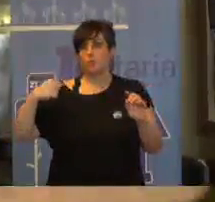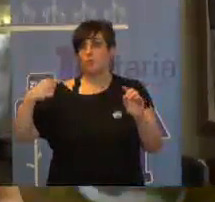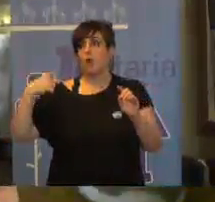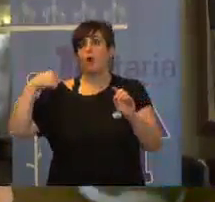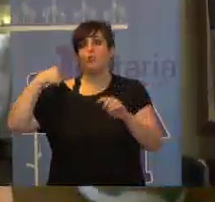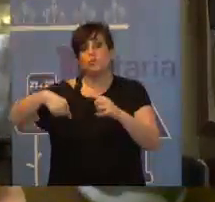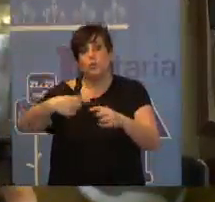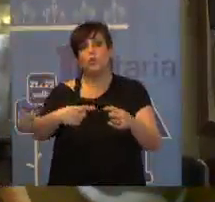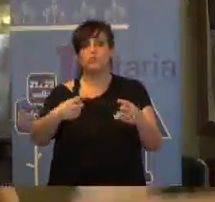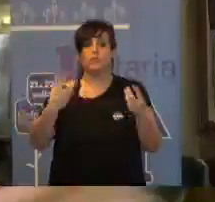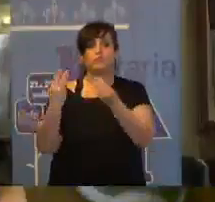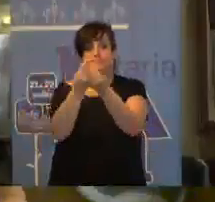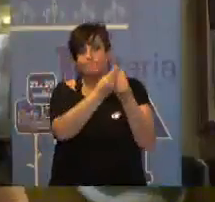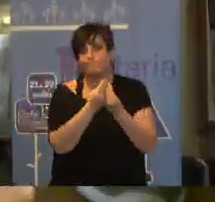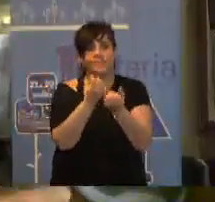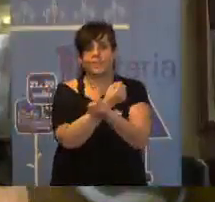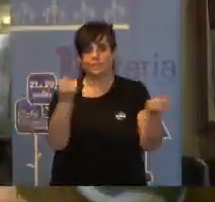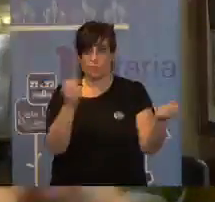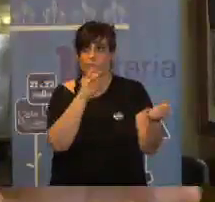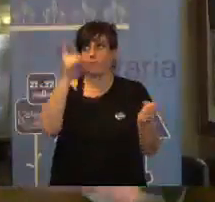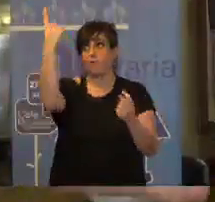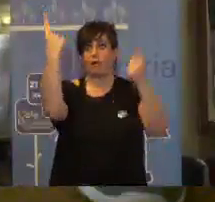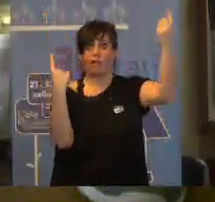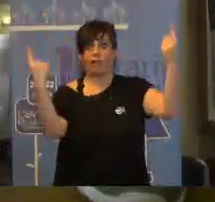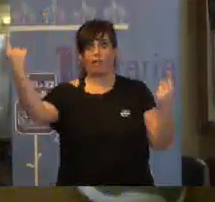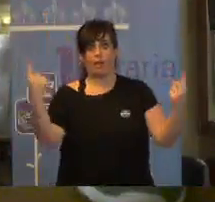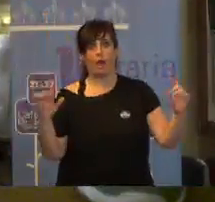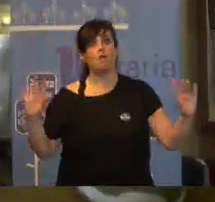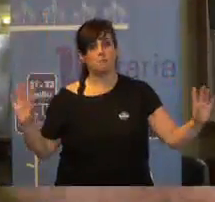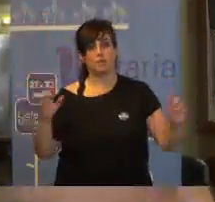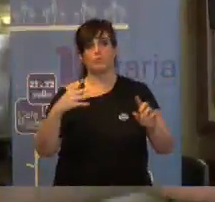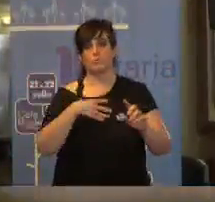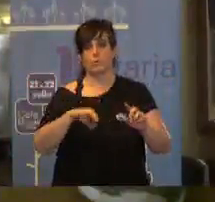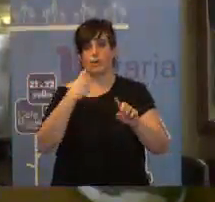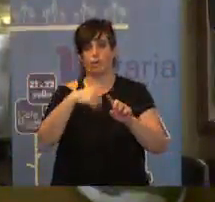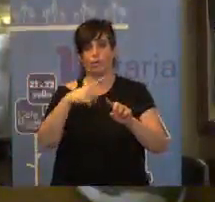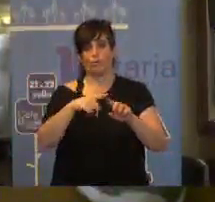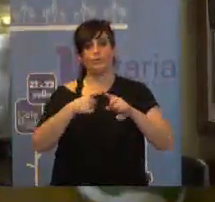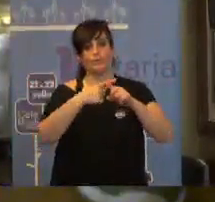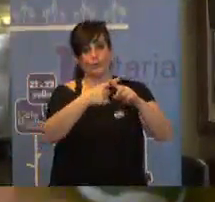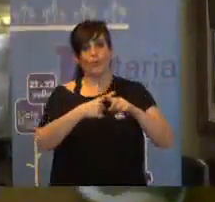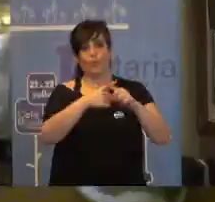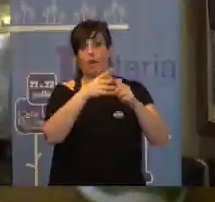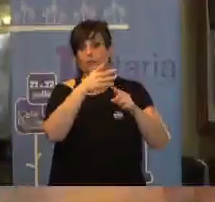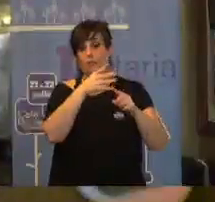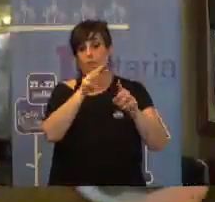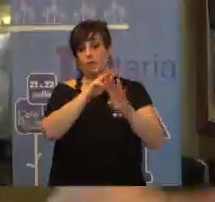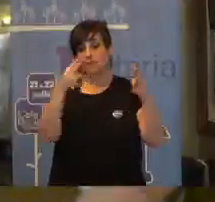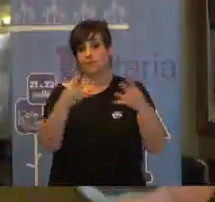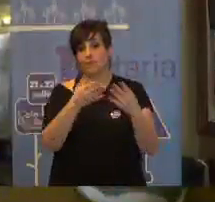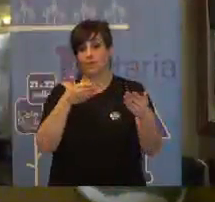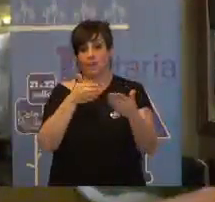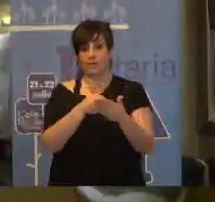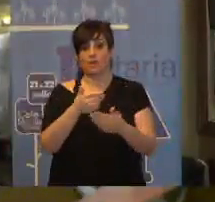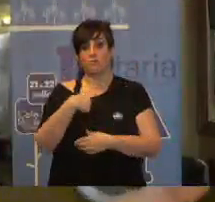hai moitos actos en todo o país e non se pode estar en todos os lados. E sí que se poden compartir cousas na intranet, por exemplo, non sei se é por descoñecemento